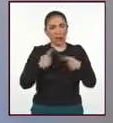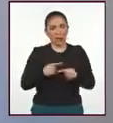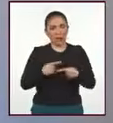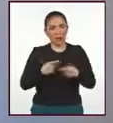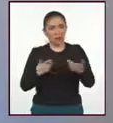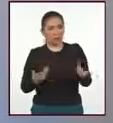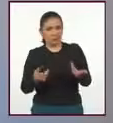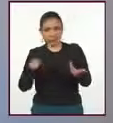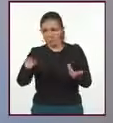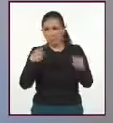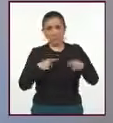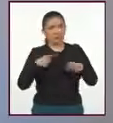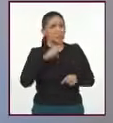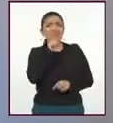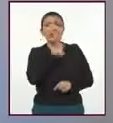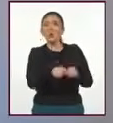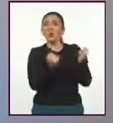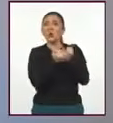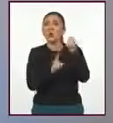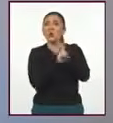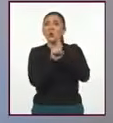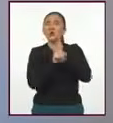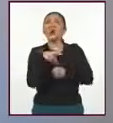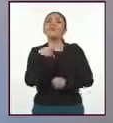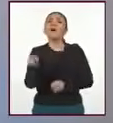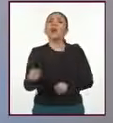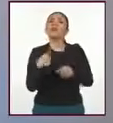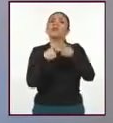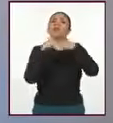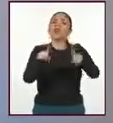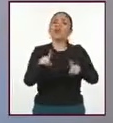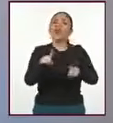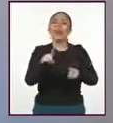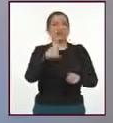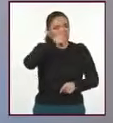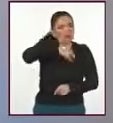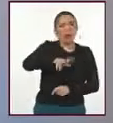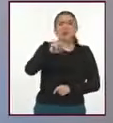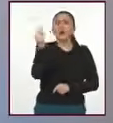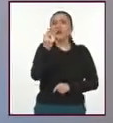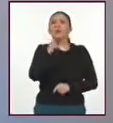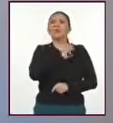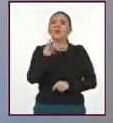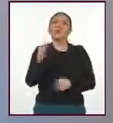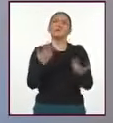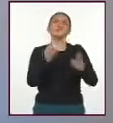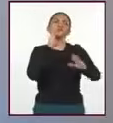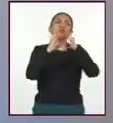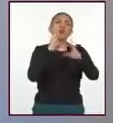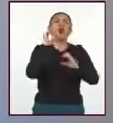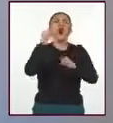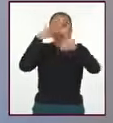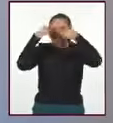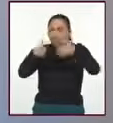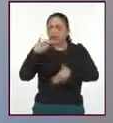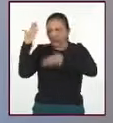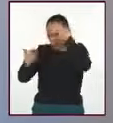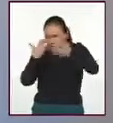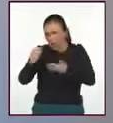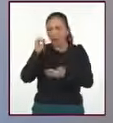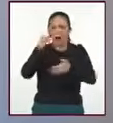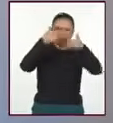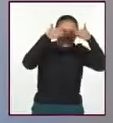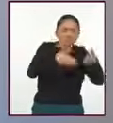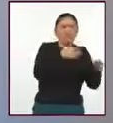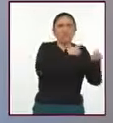mismo problema y más bien lo externaliza centrándose en otras cosas, quizás más en el rendimiento escolar, pero realmente